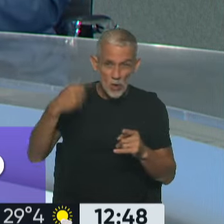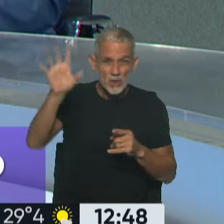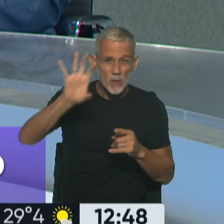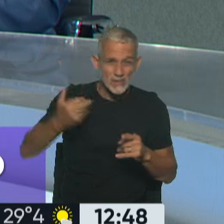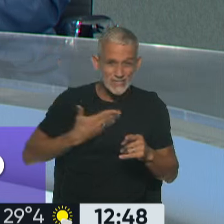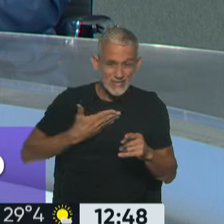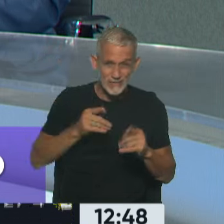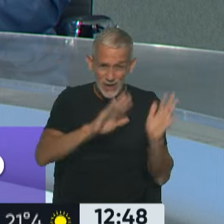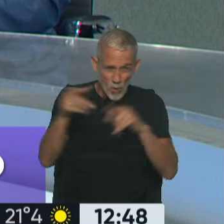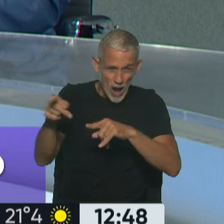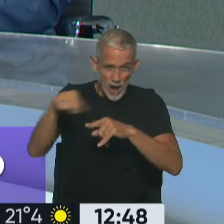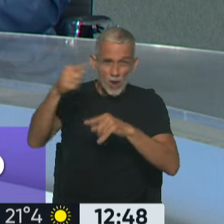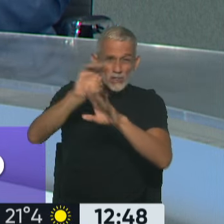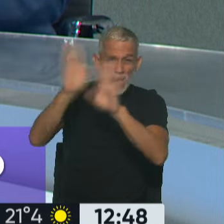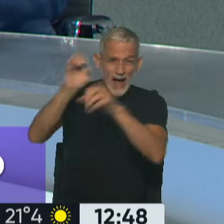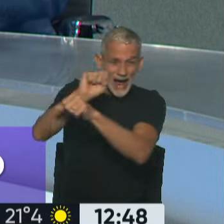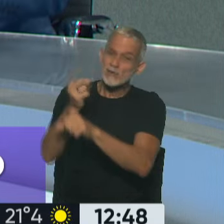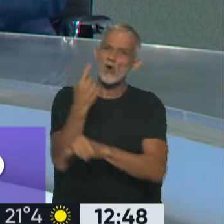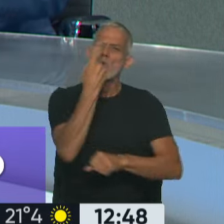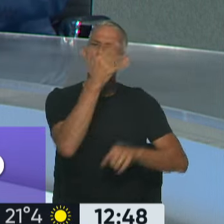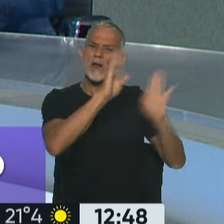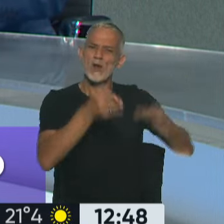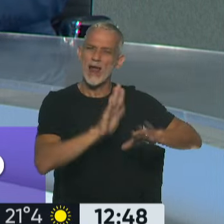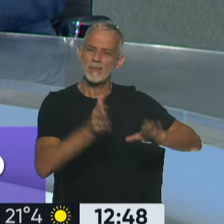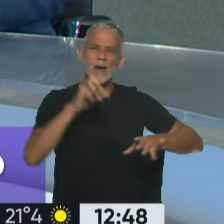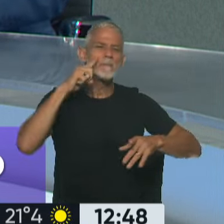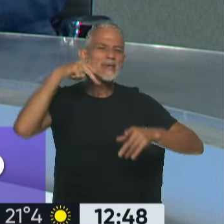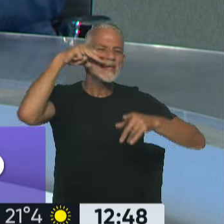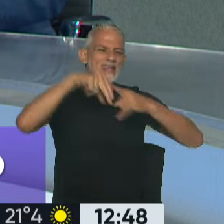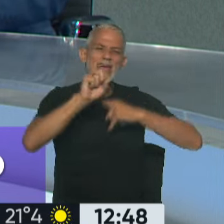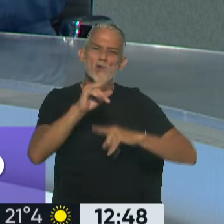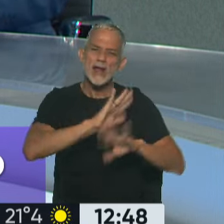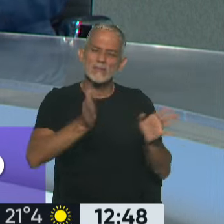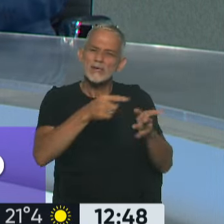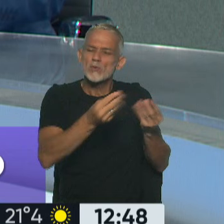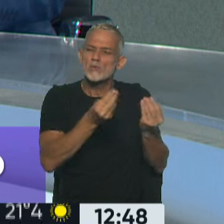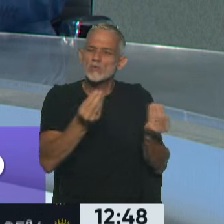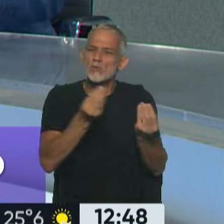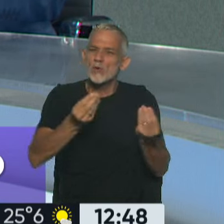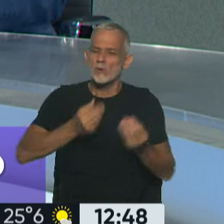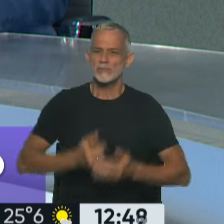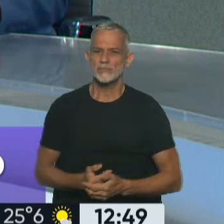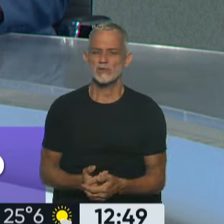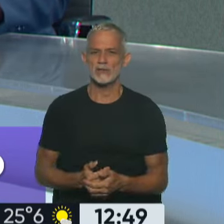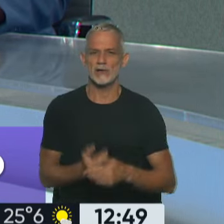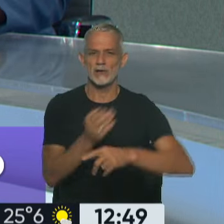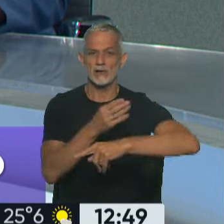la provincia de Santa Fe, en otras cárceles, o básicamente este tipo de operatividad o